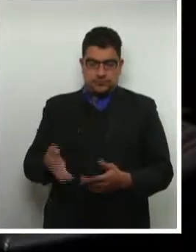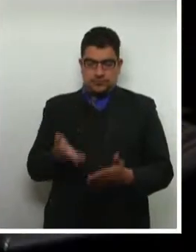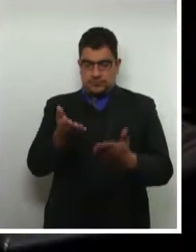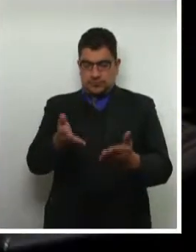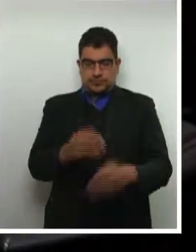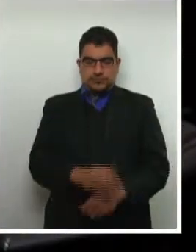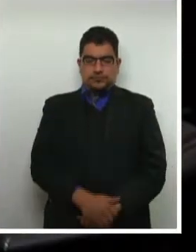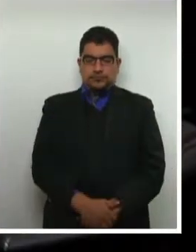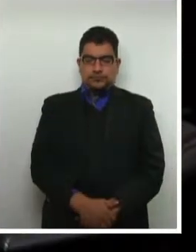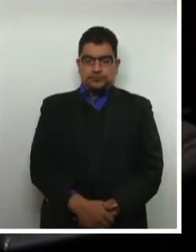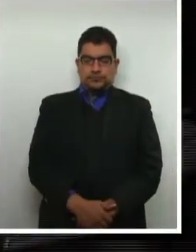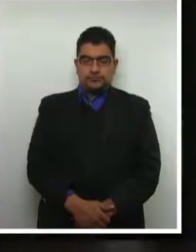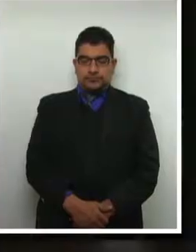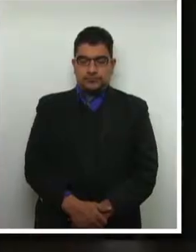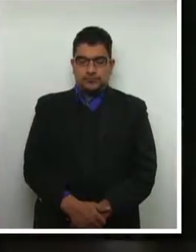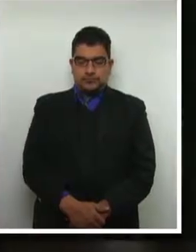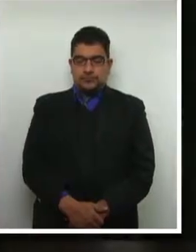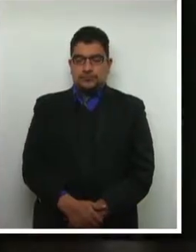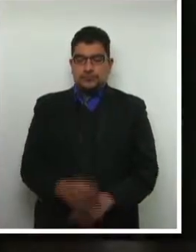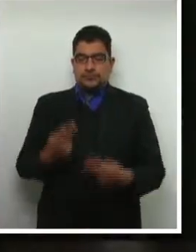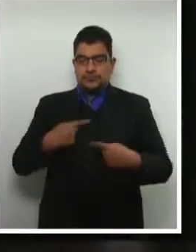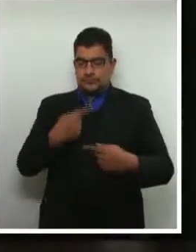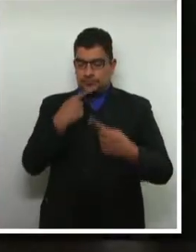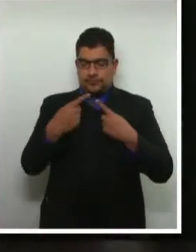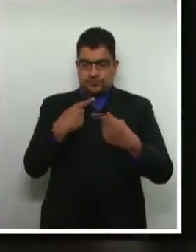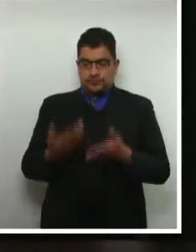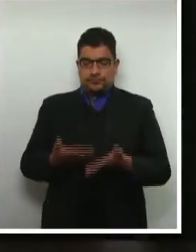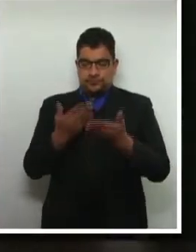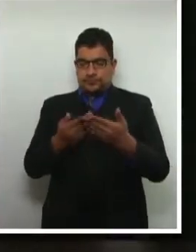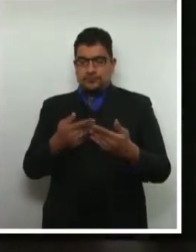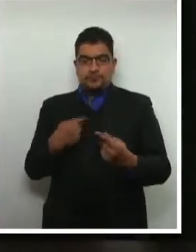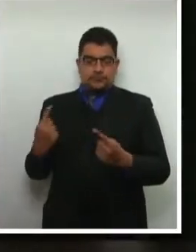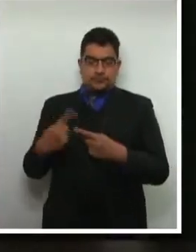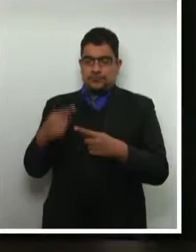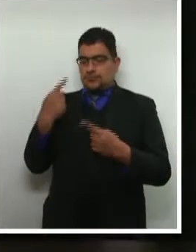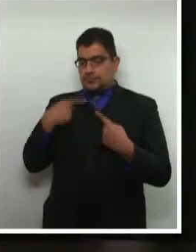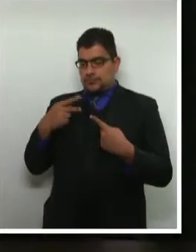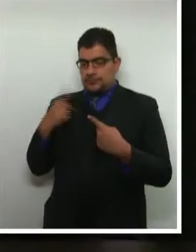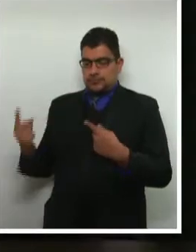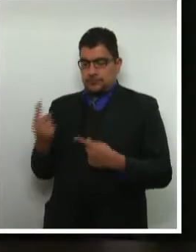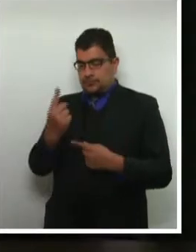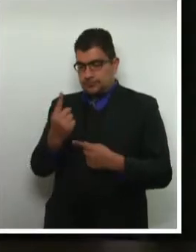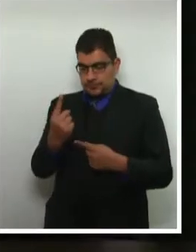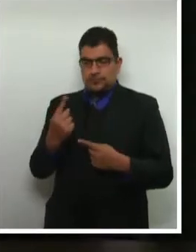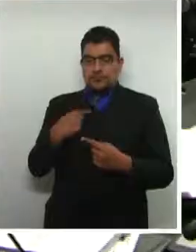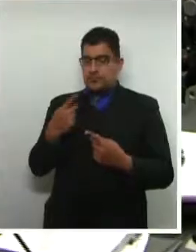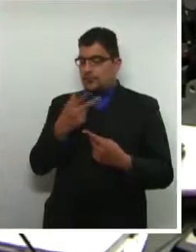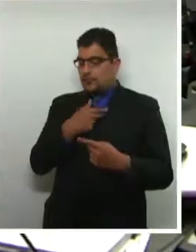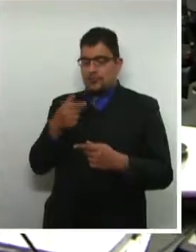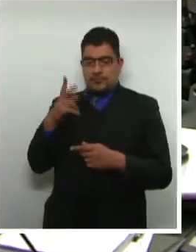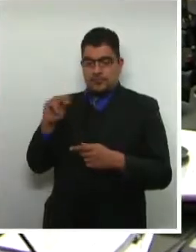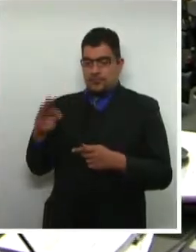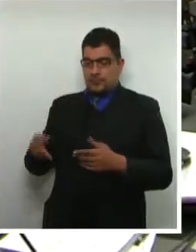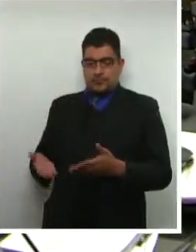afirmativa. Se admite a discusión. Se abre la lista de oradores. Oradores en contra.